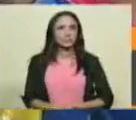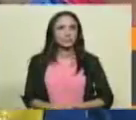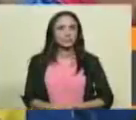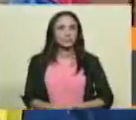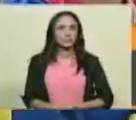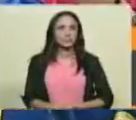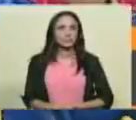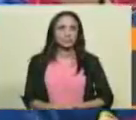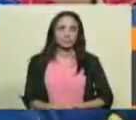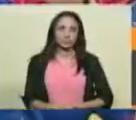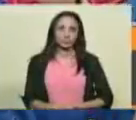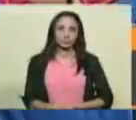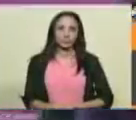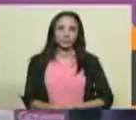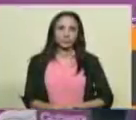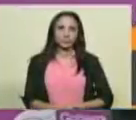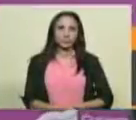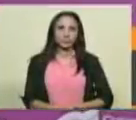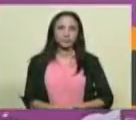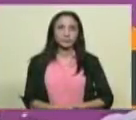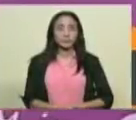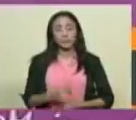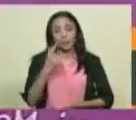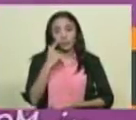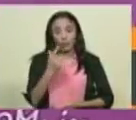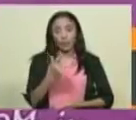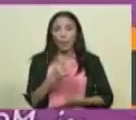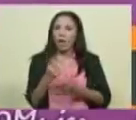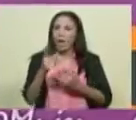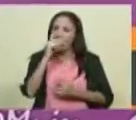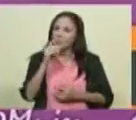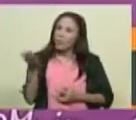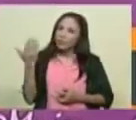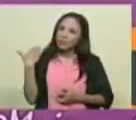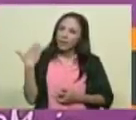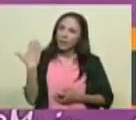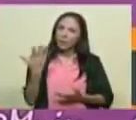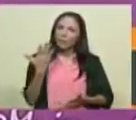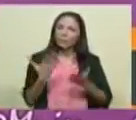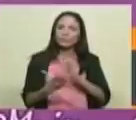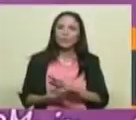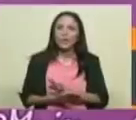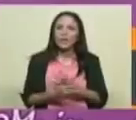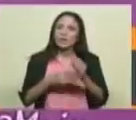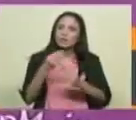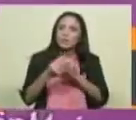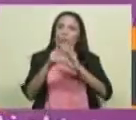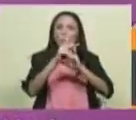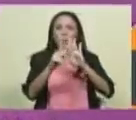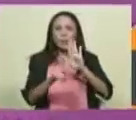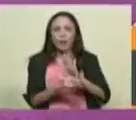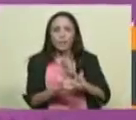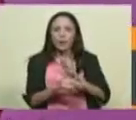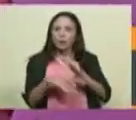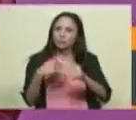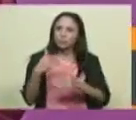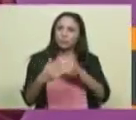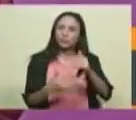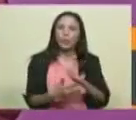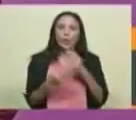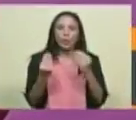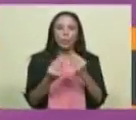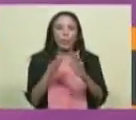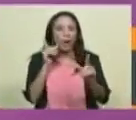Y fíjense ustedes, el año pasado creé el programa de atención a los hogares